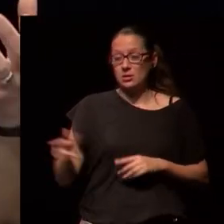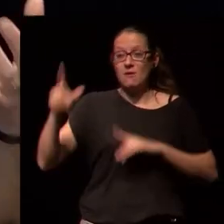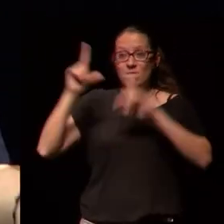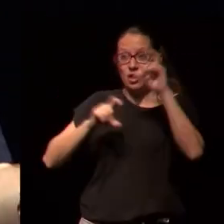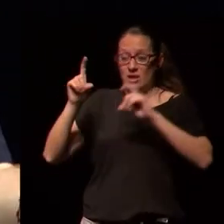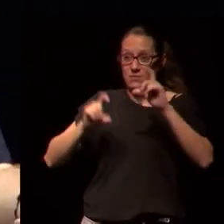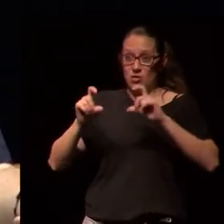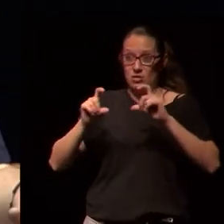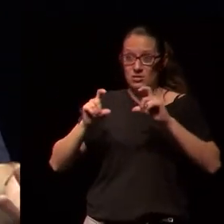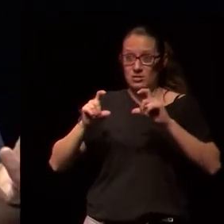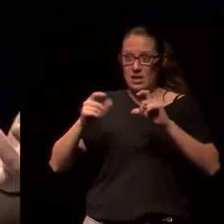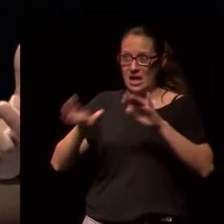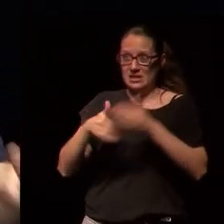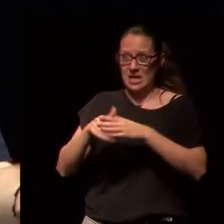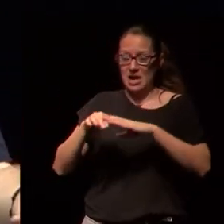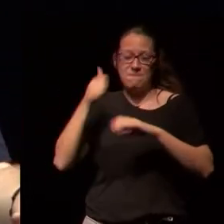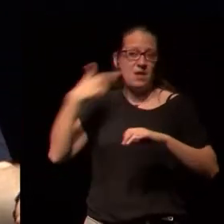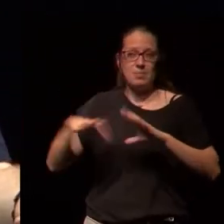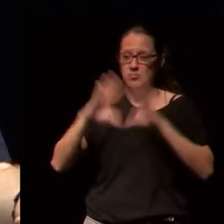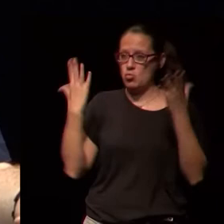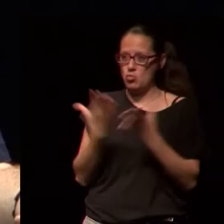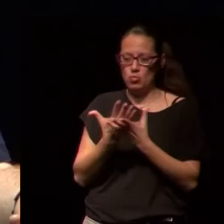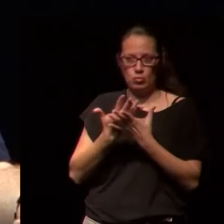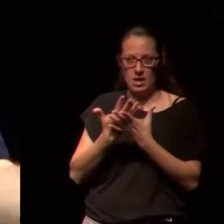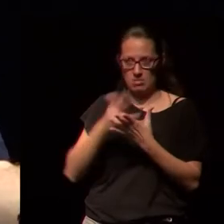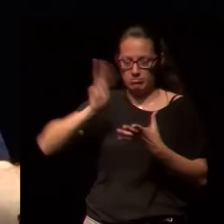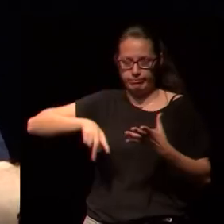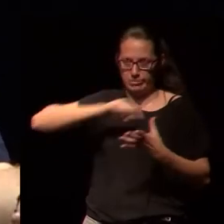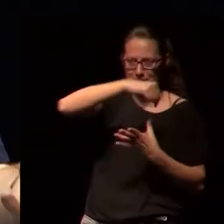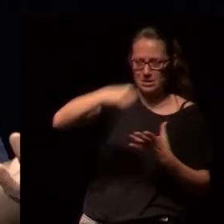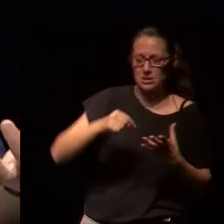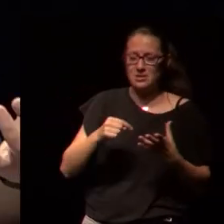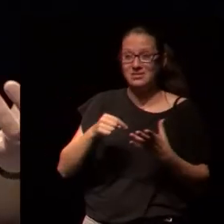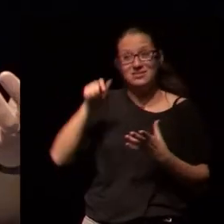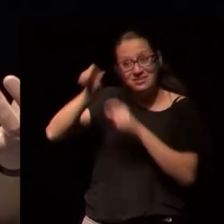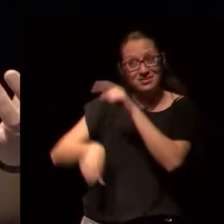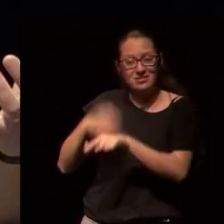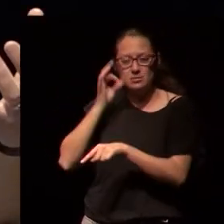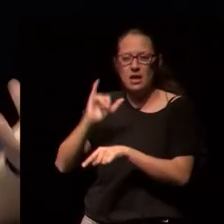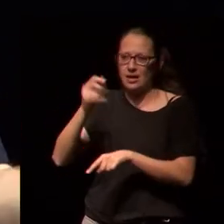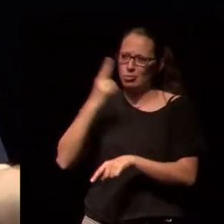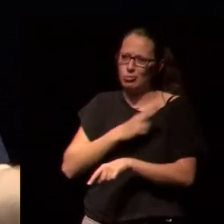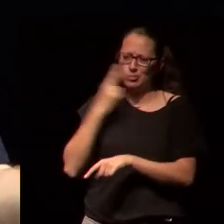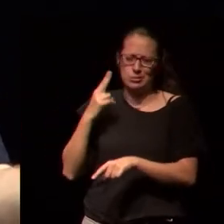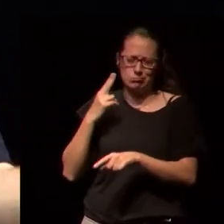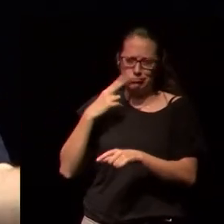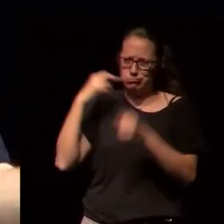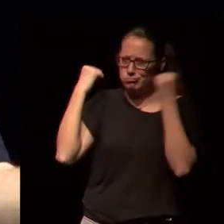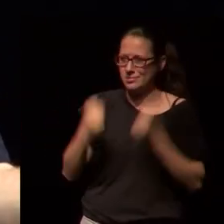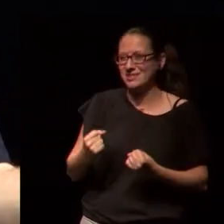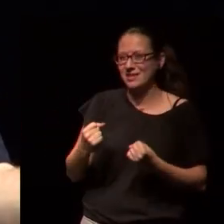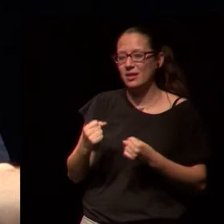fotógrafa reconocida mundialmente con un fuerte compromiso con los derechos humanos y